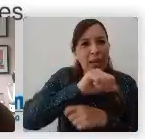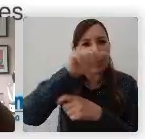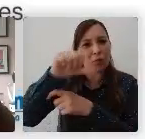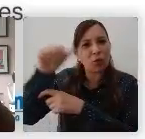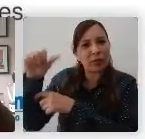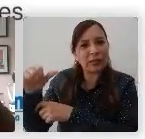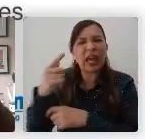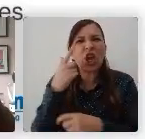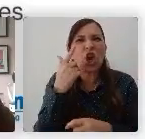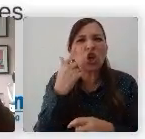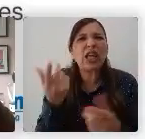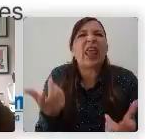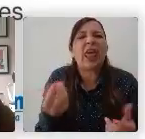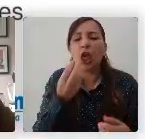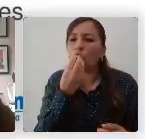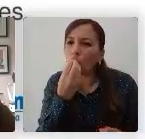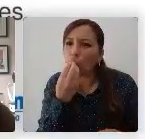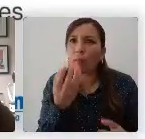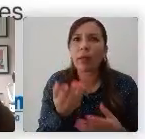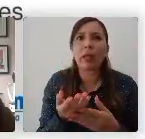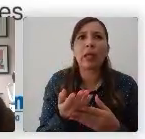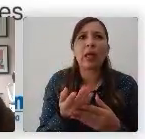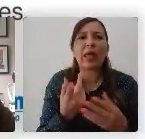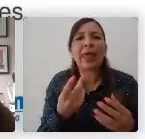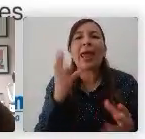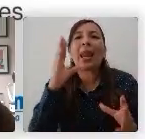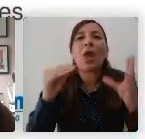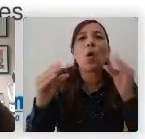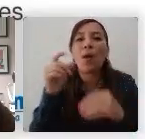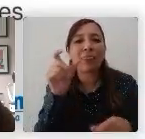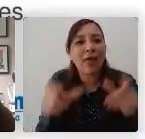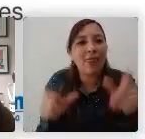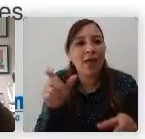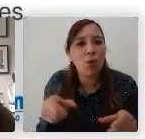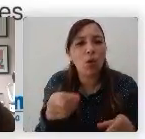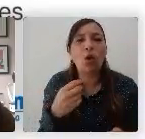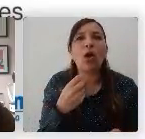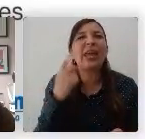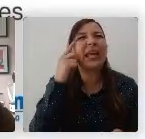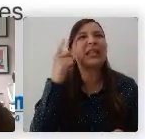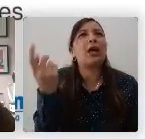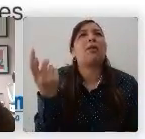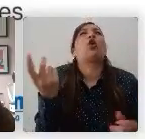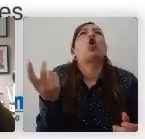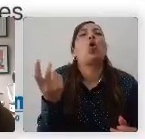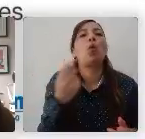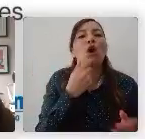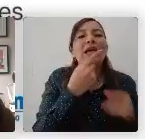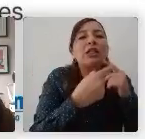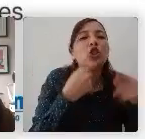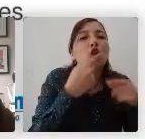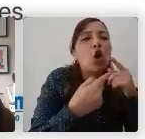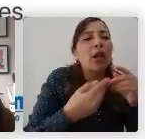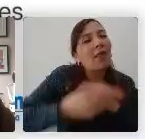la cultura local contada por los locales quiere saber cómo son las creencias cuáles están